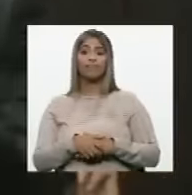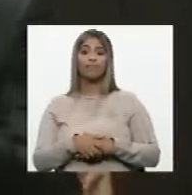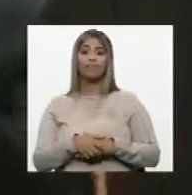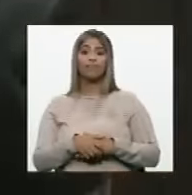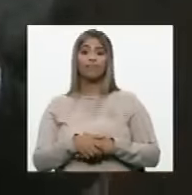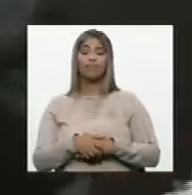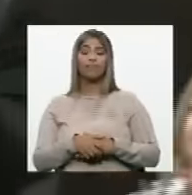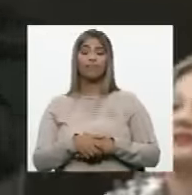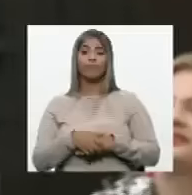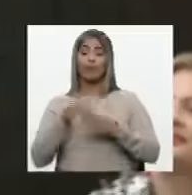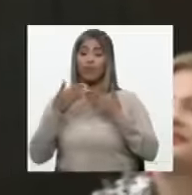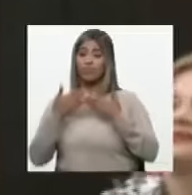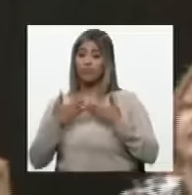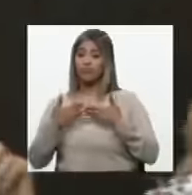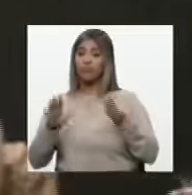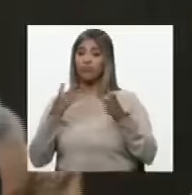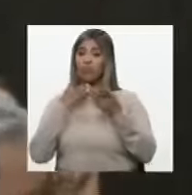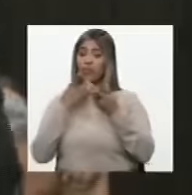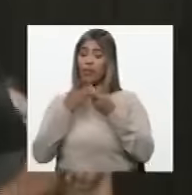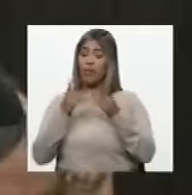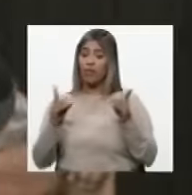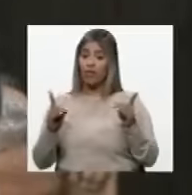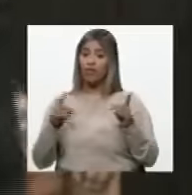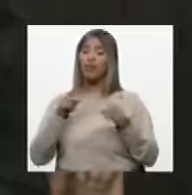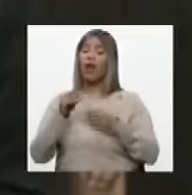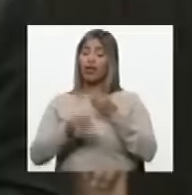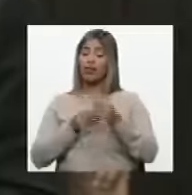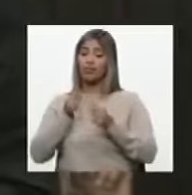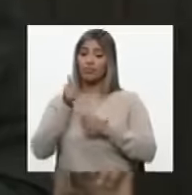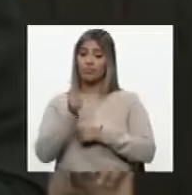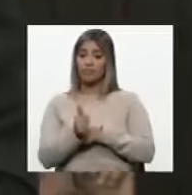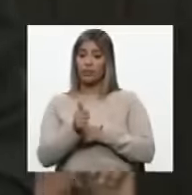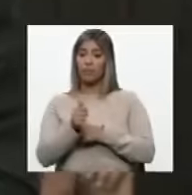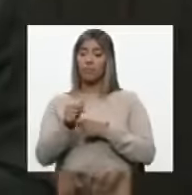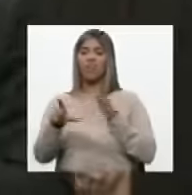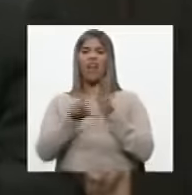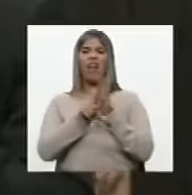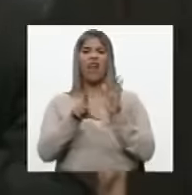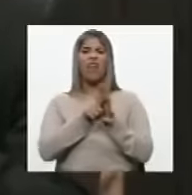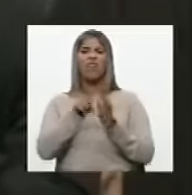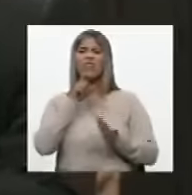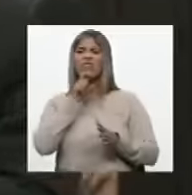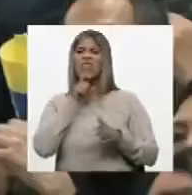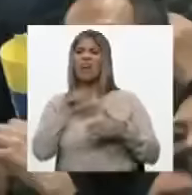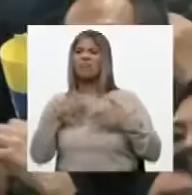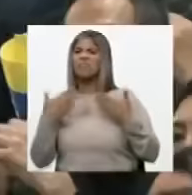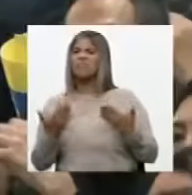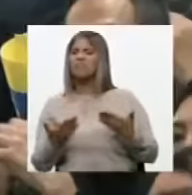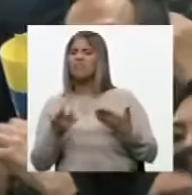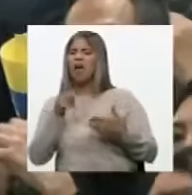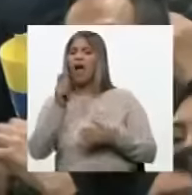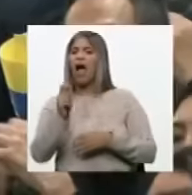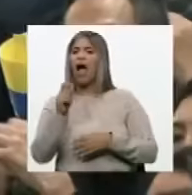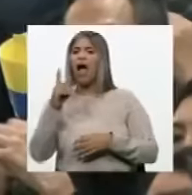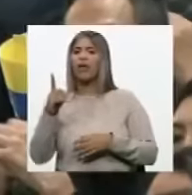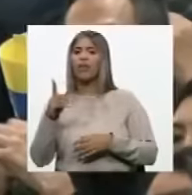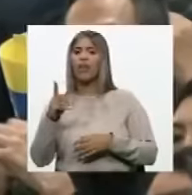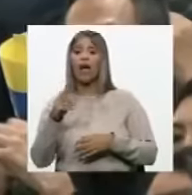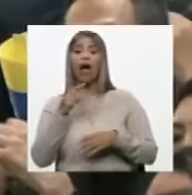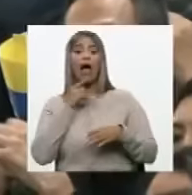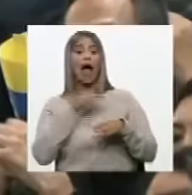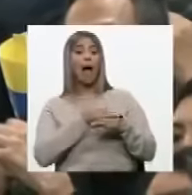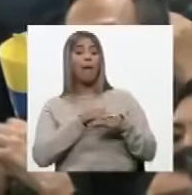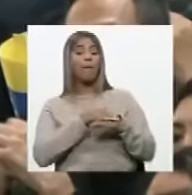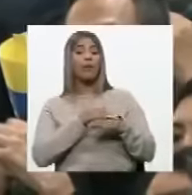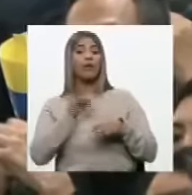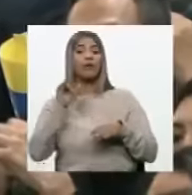La apertura democrática se había dado. Legalización. ¿Quién legalizó, mi estimado Rondero, el Partido Acción Democrática? Ah, perdón, creo que